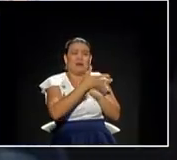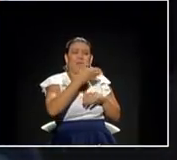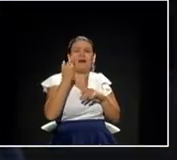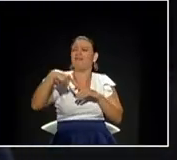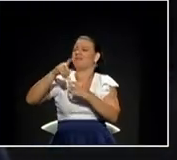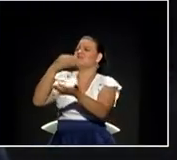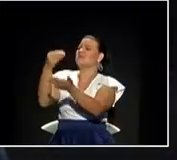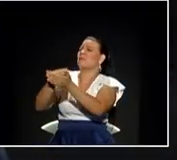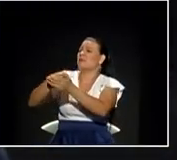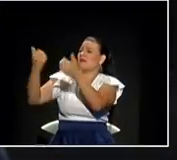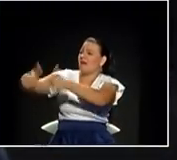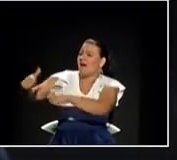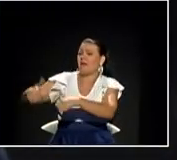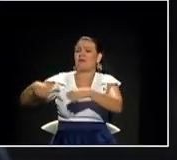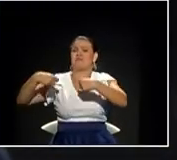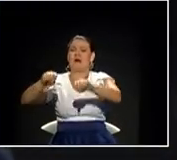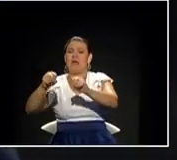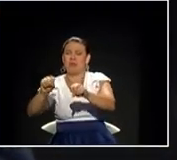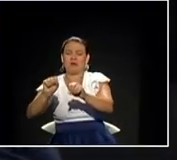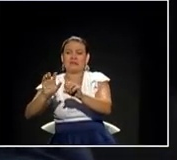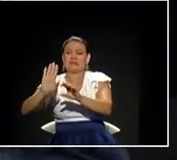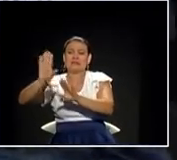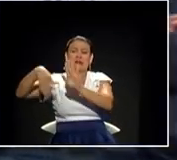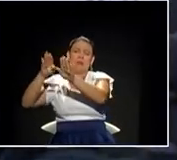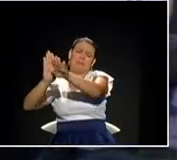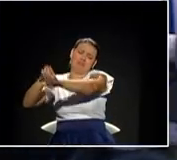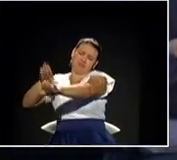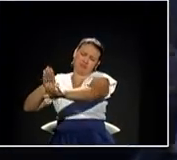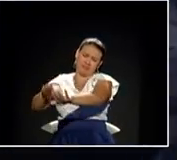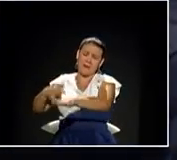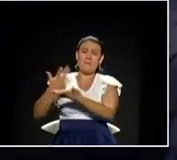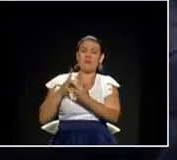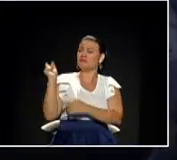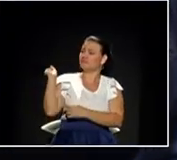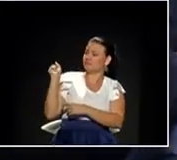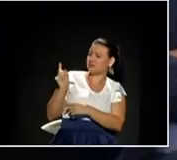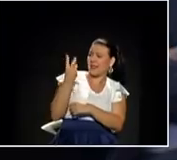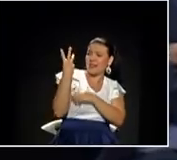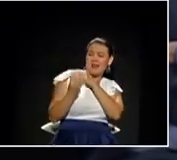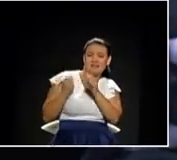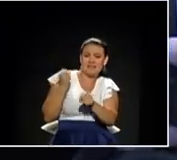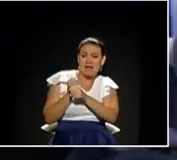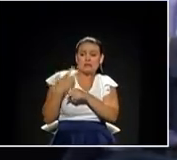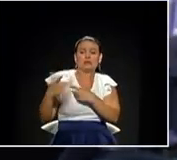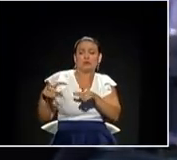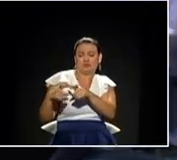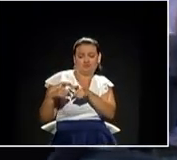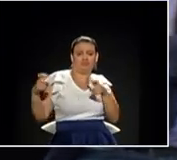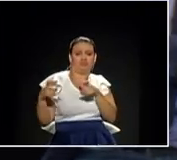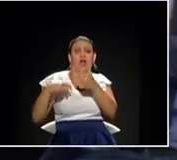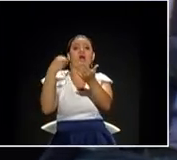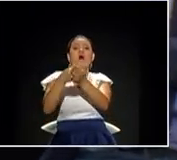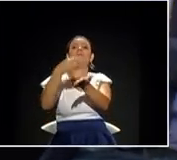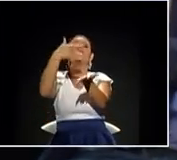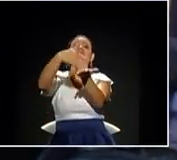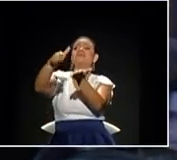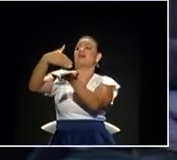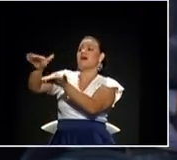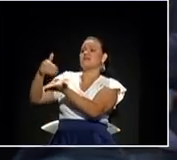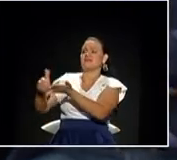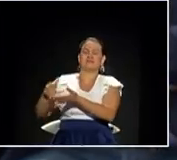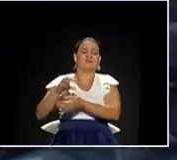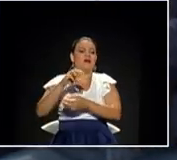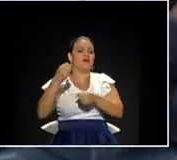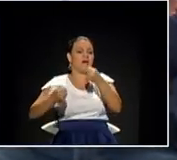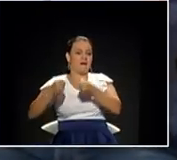gestionando más la ciudad en los últimos diez años 300% vehículos en la ciudad eso implica que esa es una de las